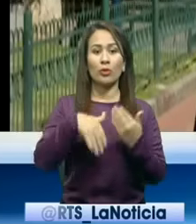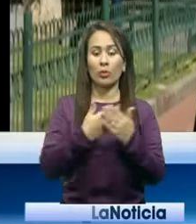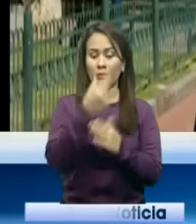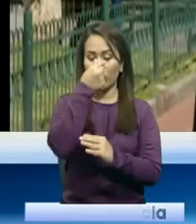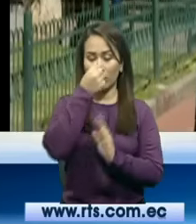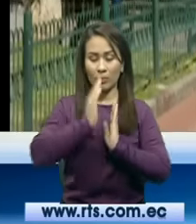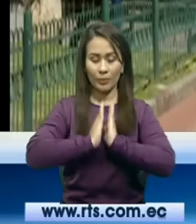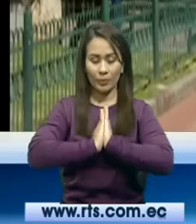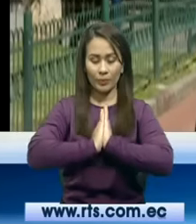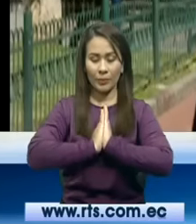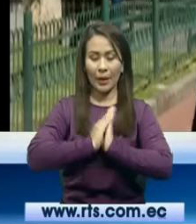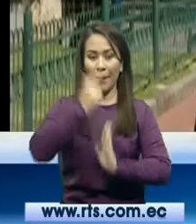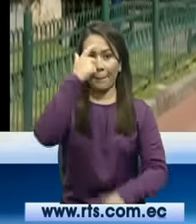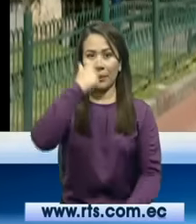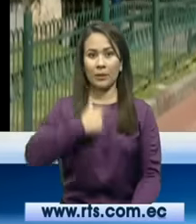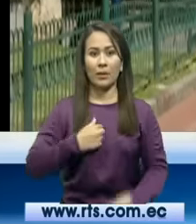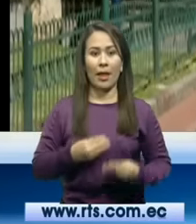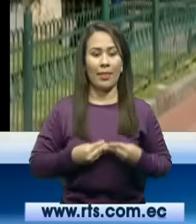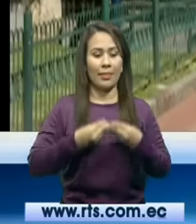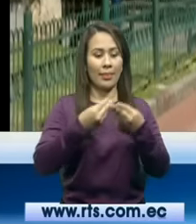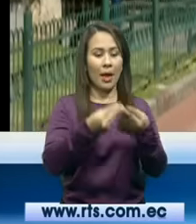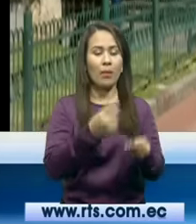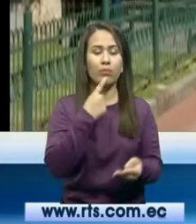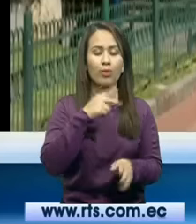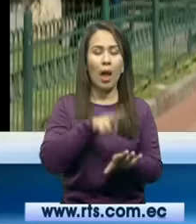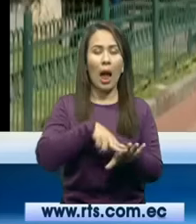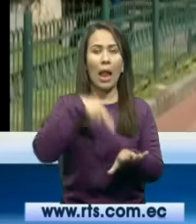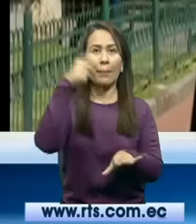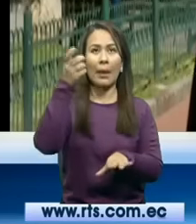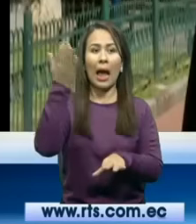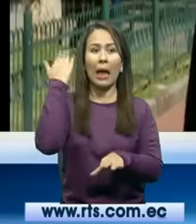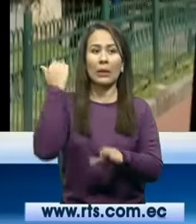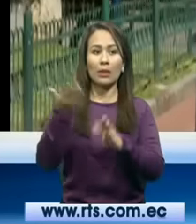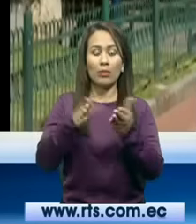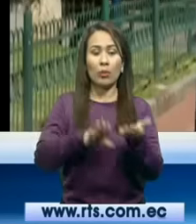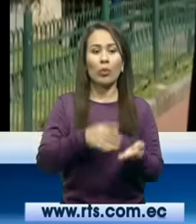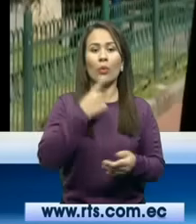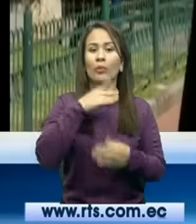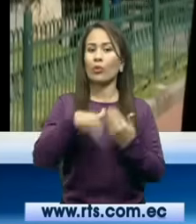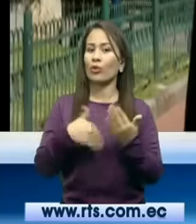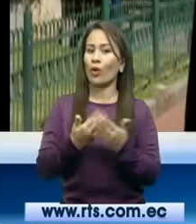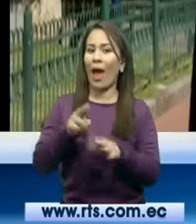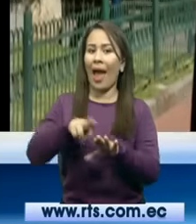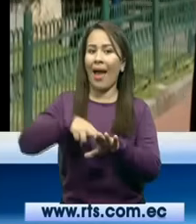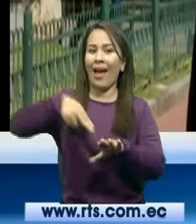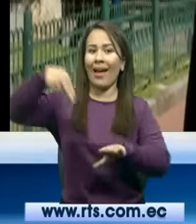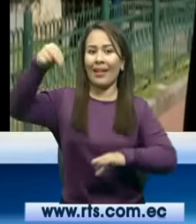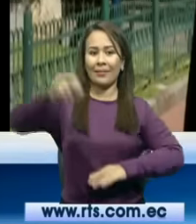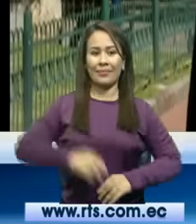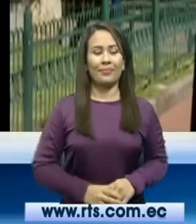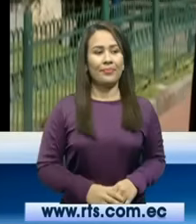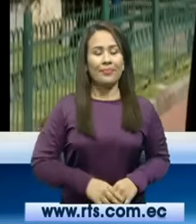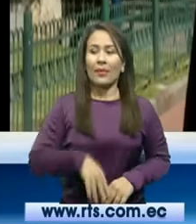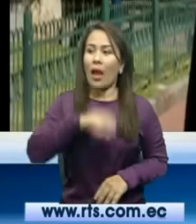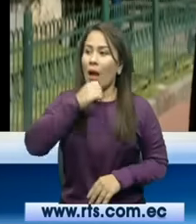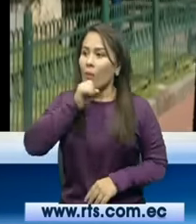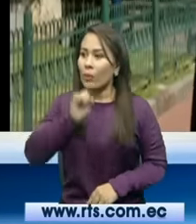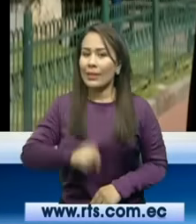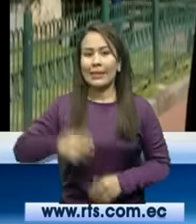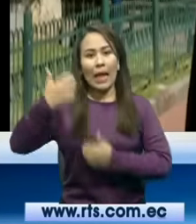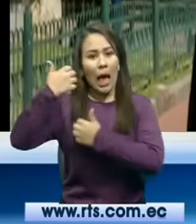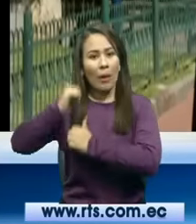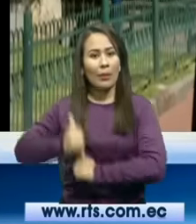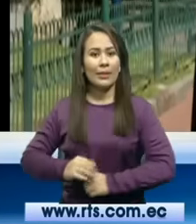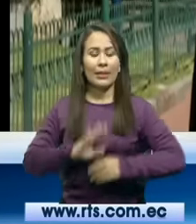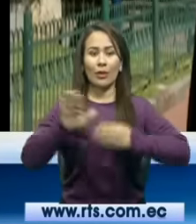la persona le da por tal almita, almita. Entonces, por muchas almitas que tengamos de los abuelitos, abuelitas,